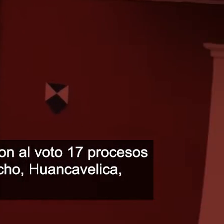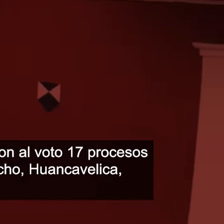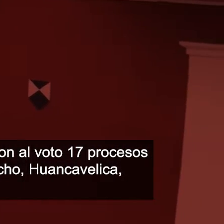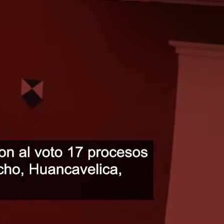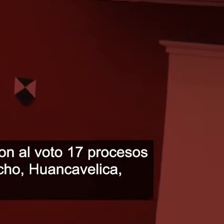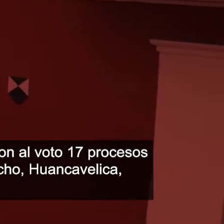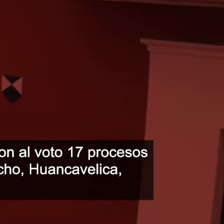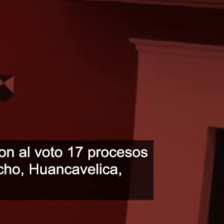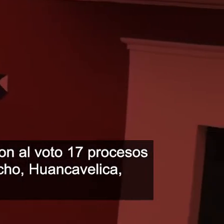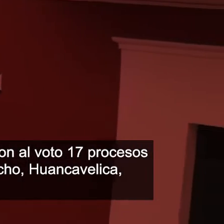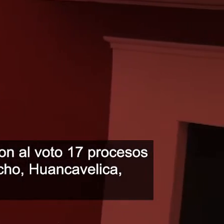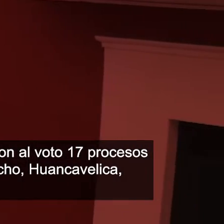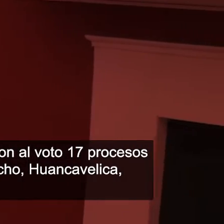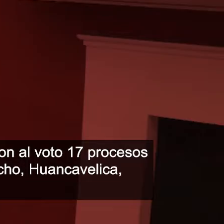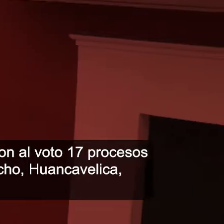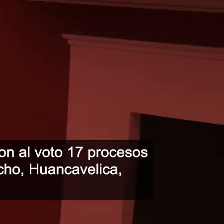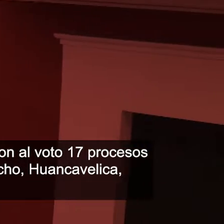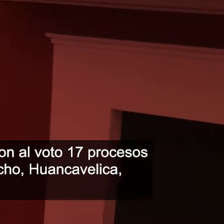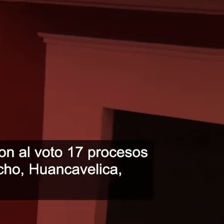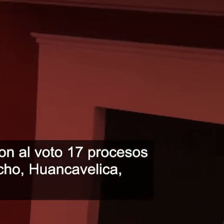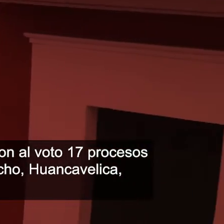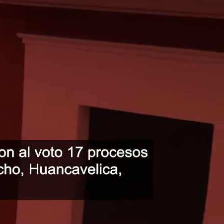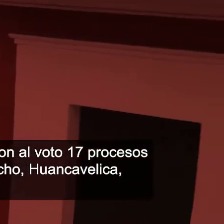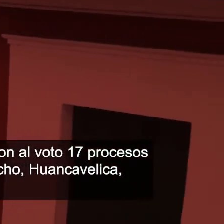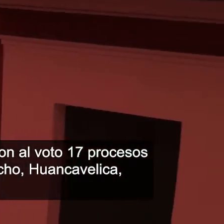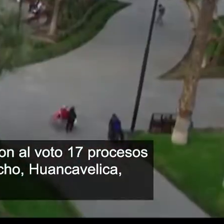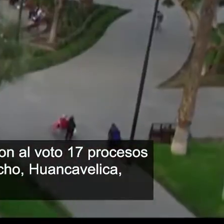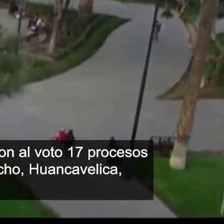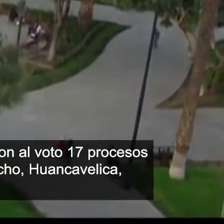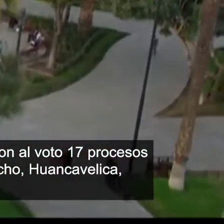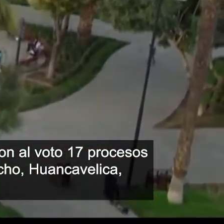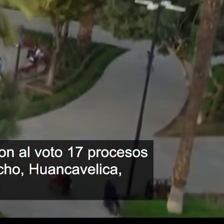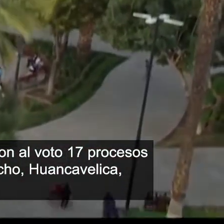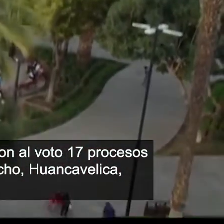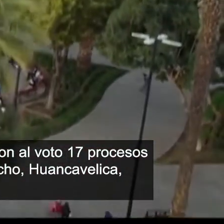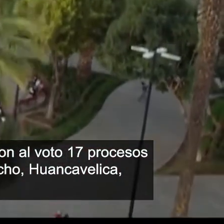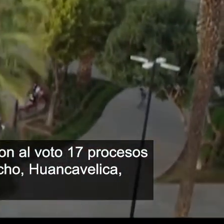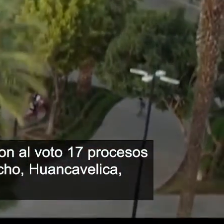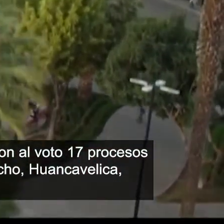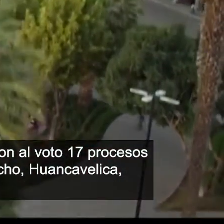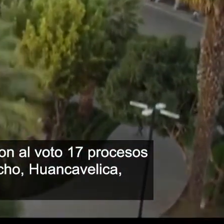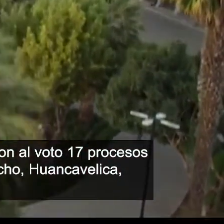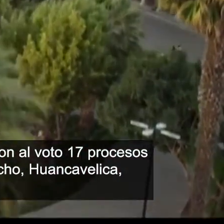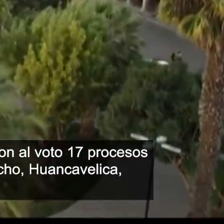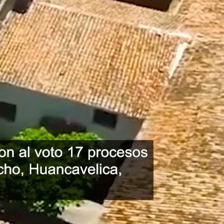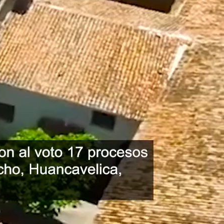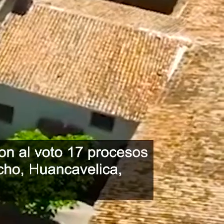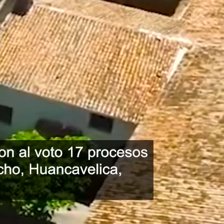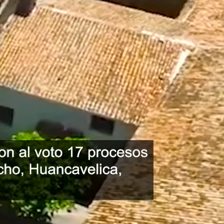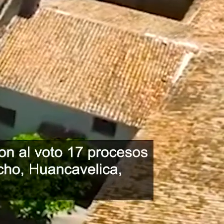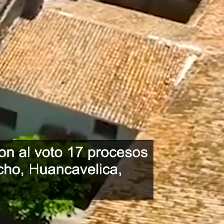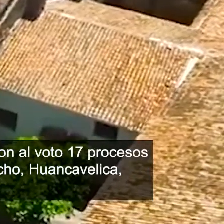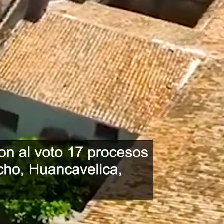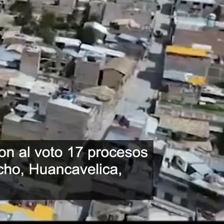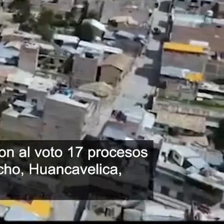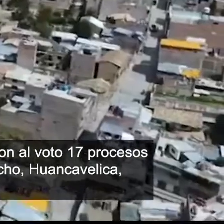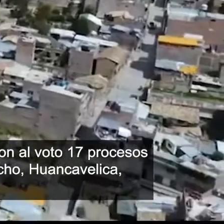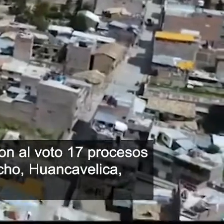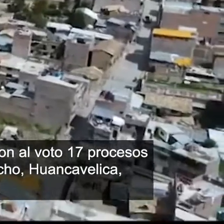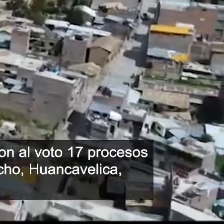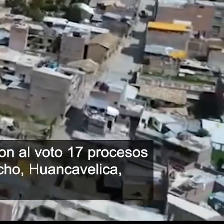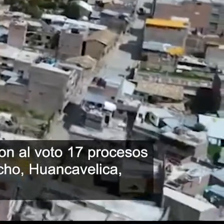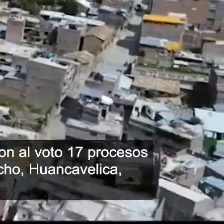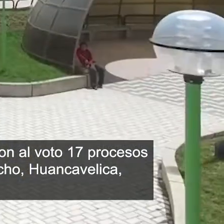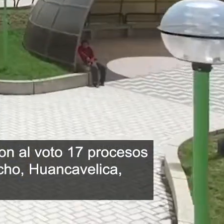data mañakuyta. Hinallataq sukta cumplimiento mañakuykunata Arequipa, Ayacucho, Huancavelica, Junín, La